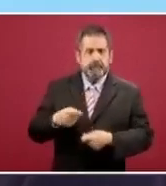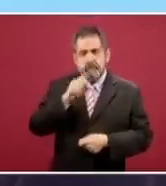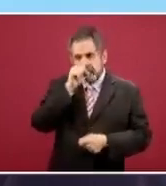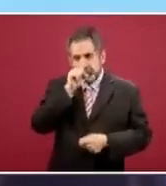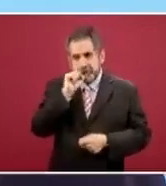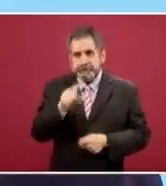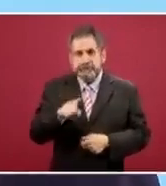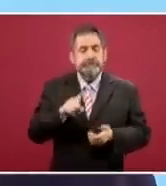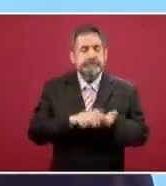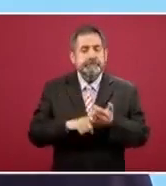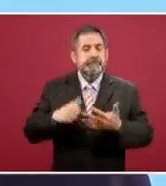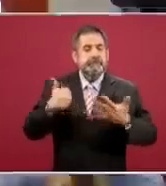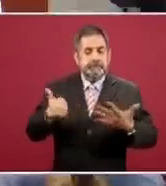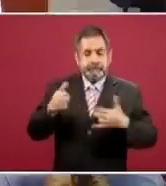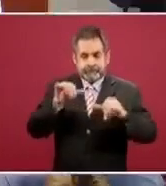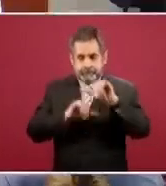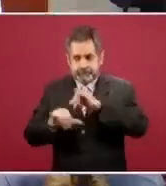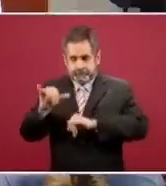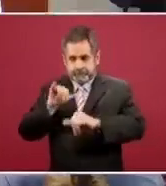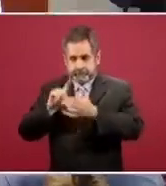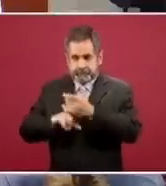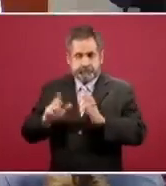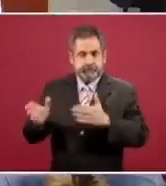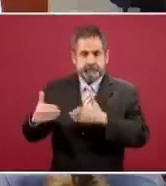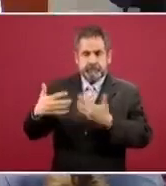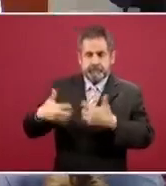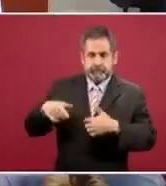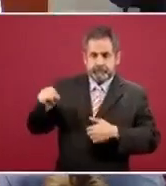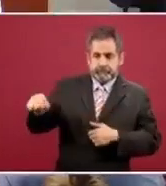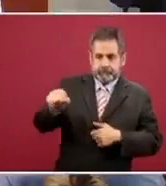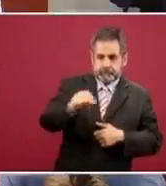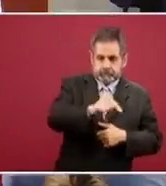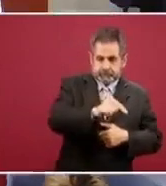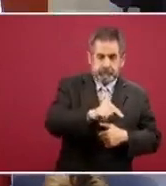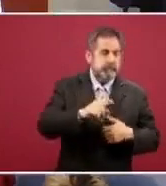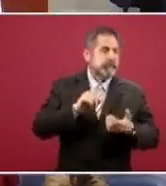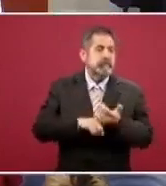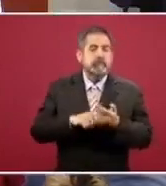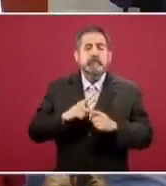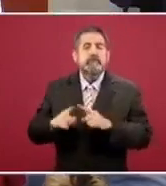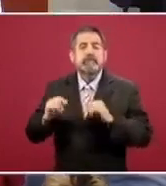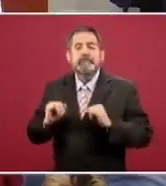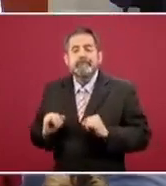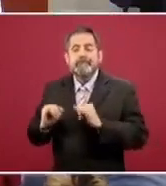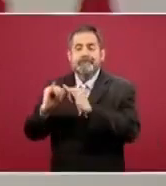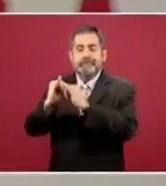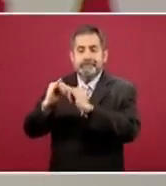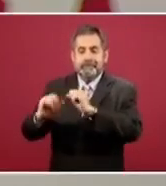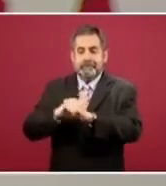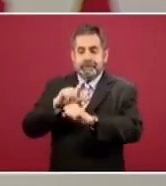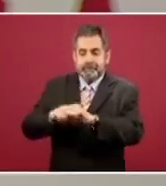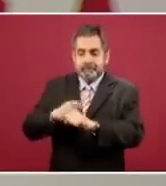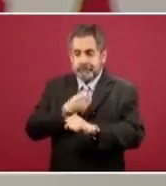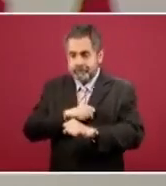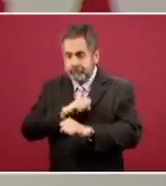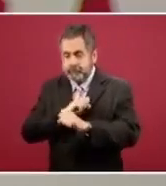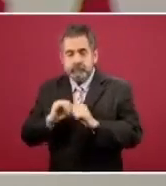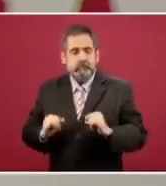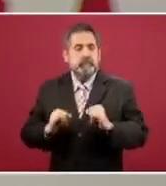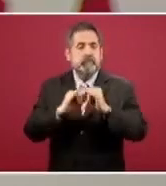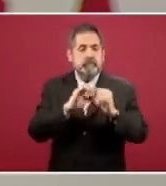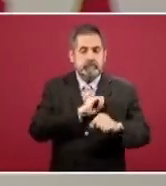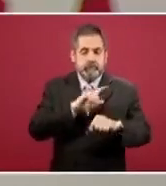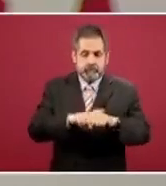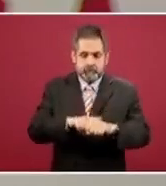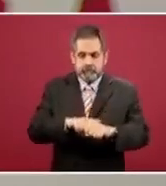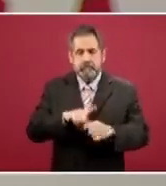y los 6 laboratorios de apoyo que están en Institutos Nacionales de Salud y hospitales de especialidad, también del